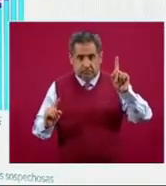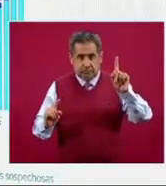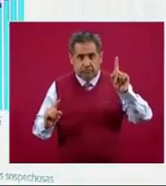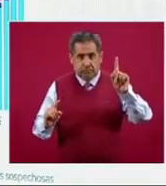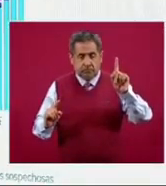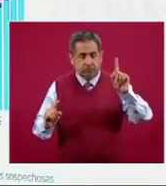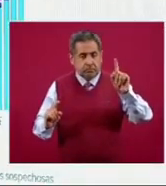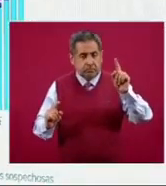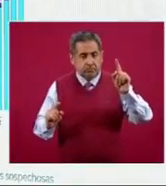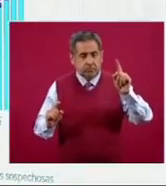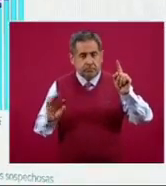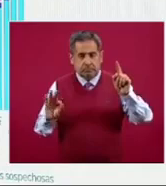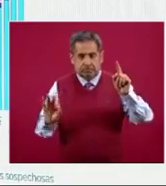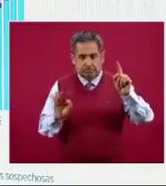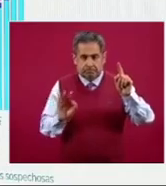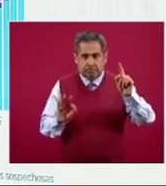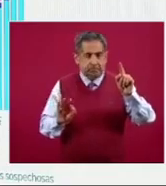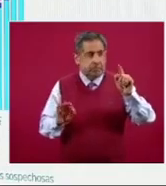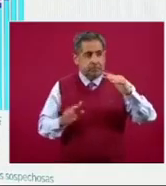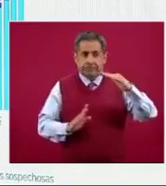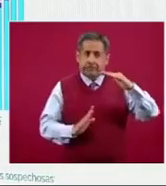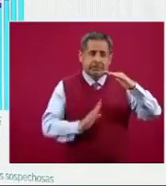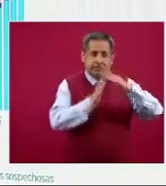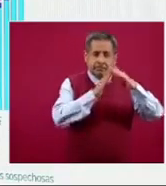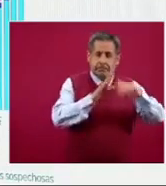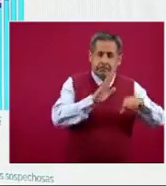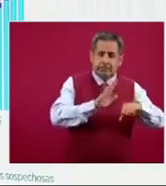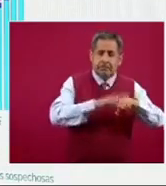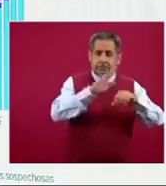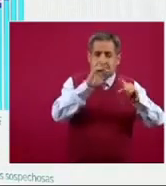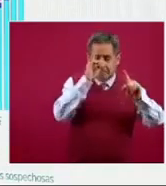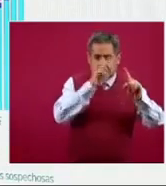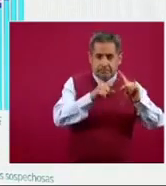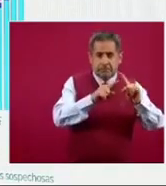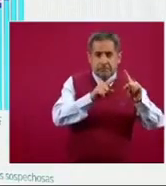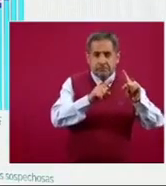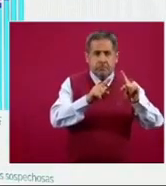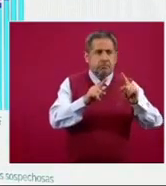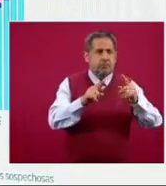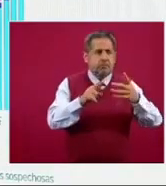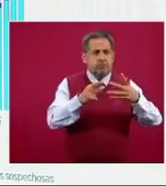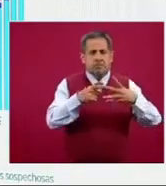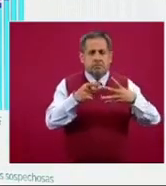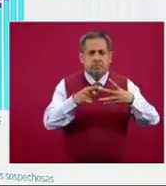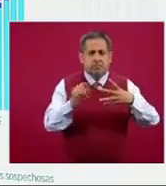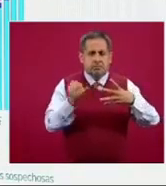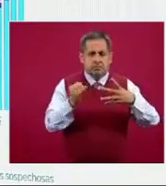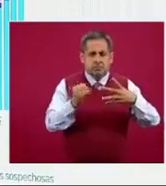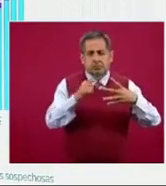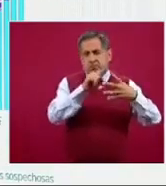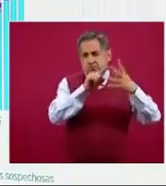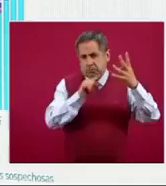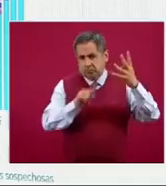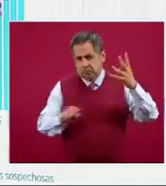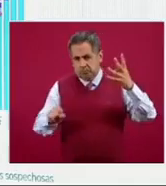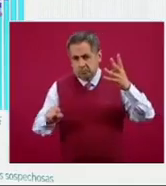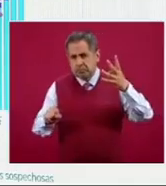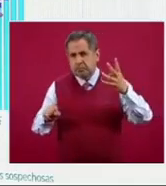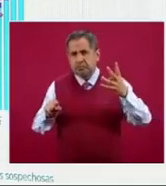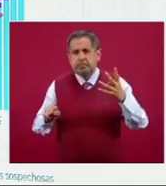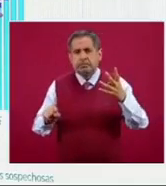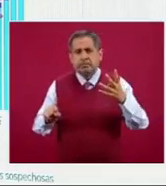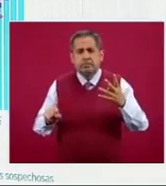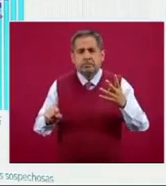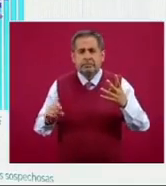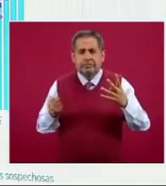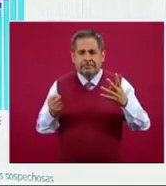decir, las dos fechas en donde tuvimos la máxima actividad epidémica, a mitad de junio y el